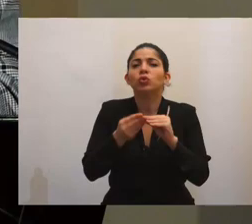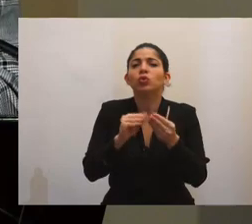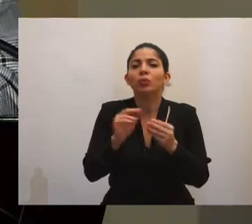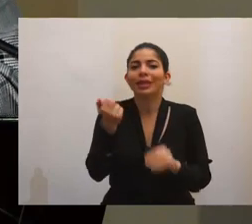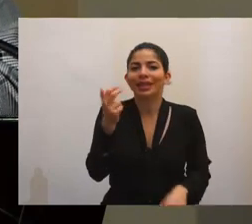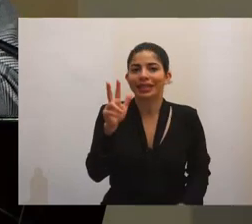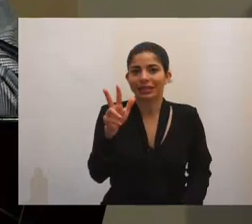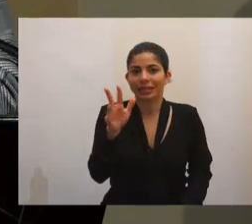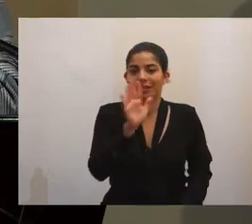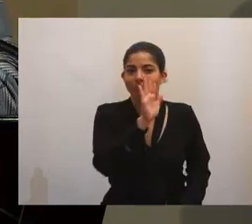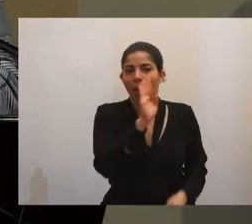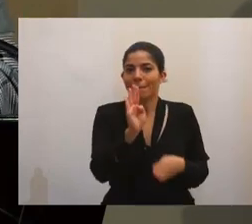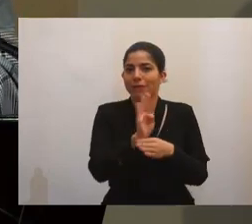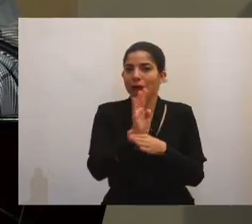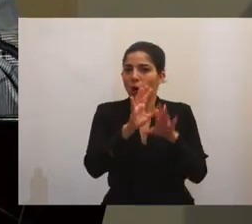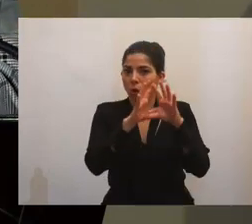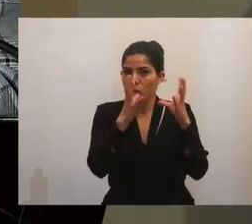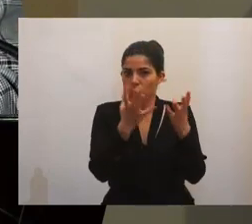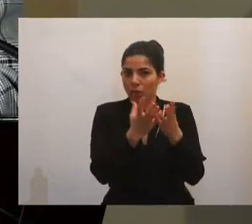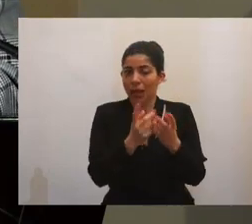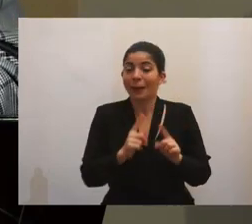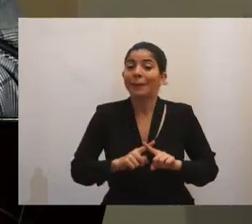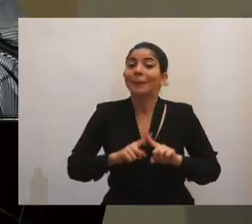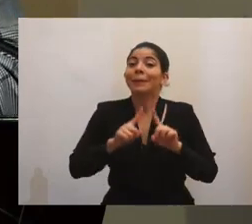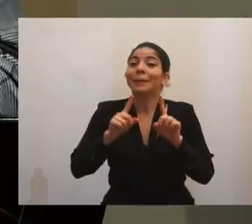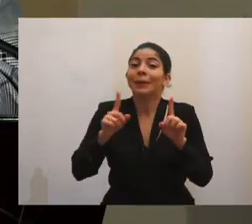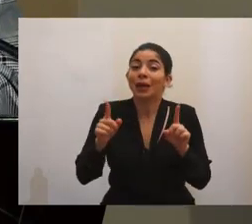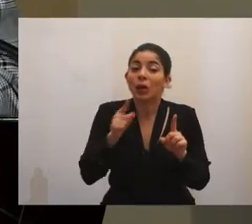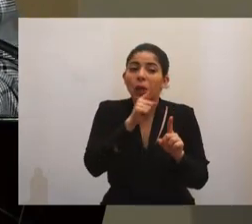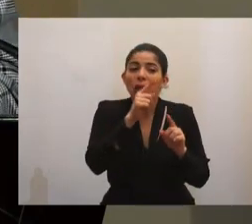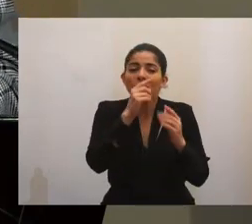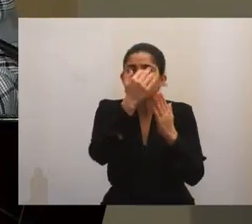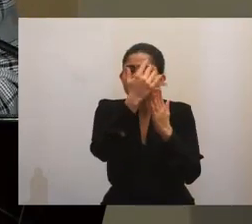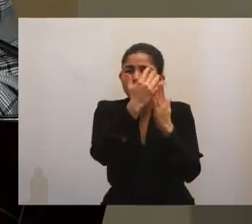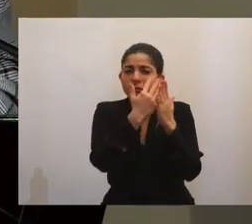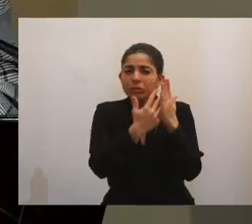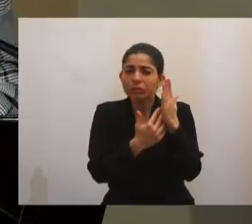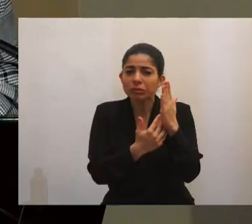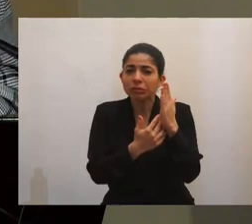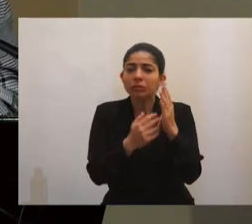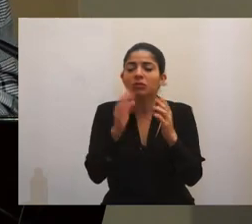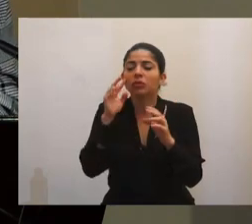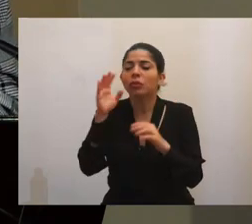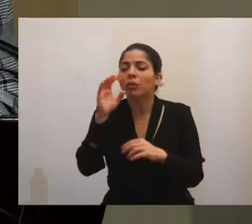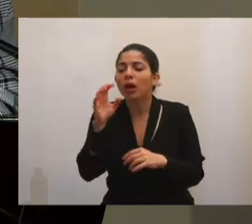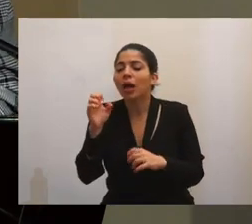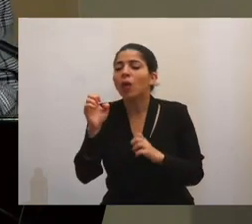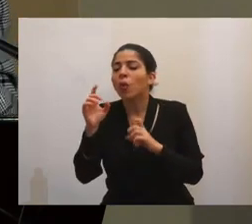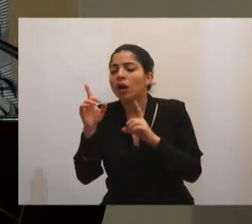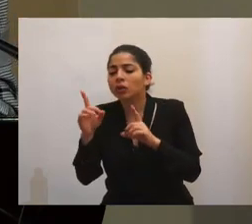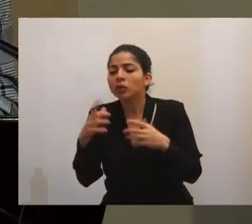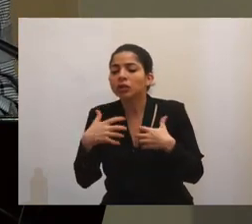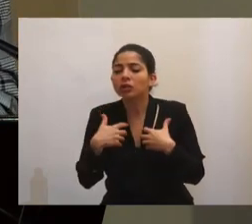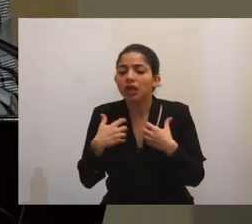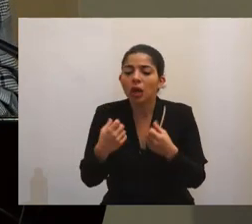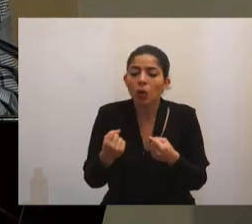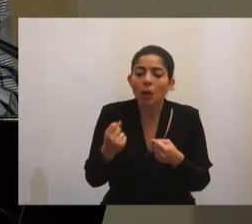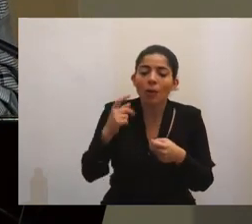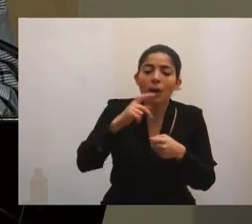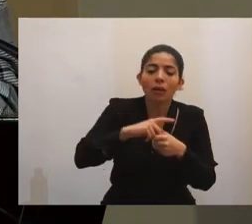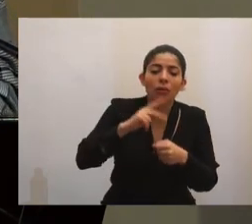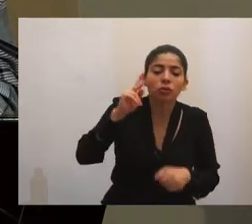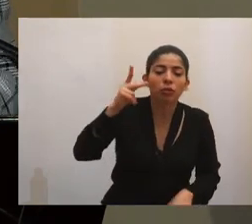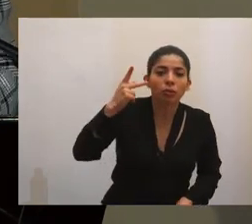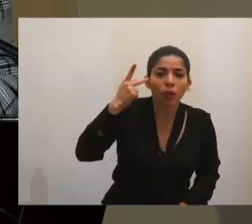13 del ranking mundial. Sin embargo, este ranking considera criterios de educación, salud, participación